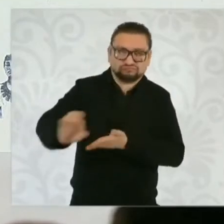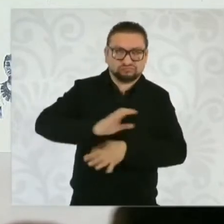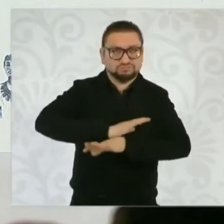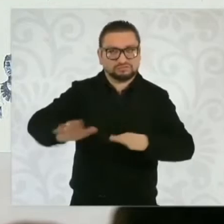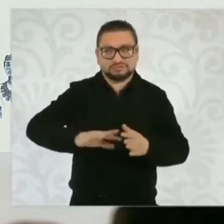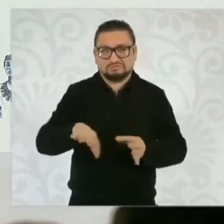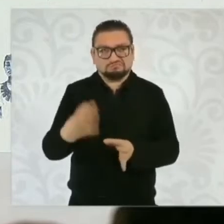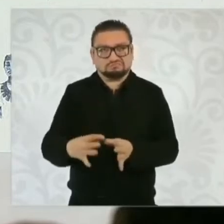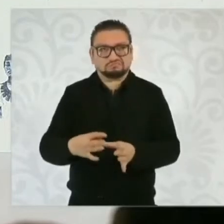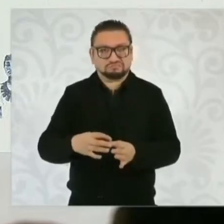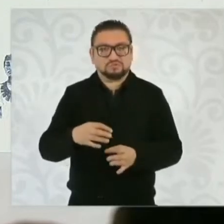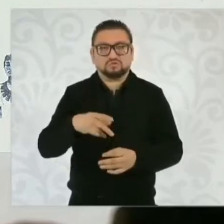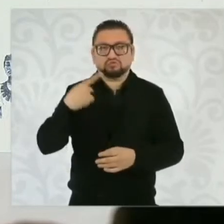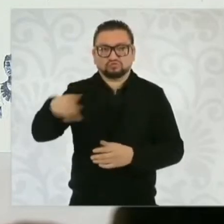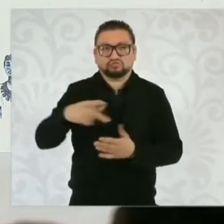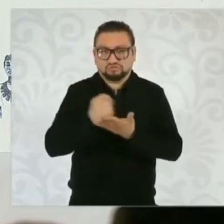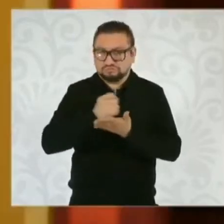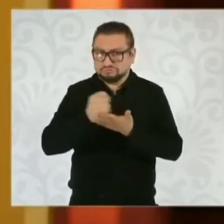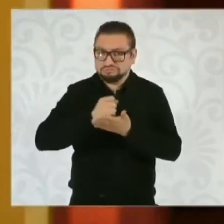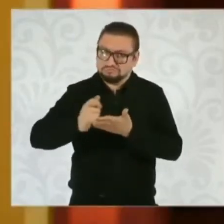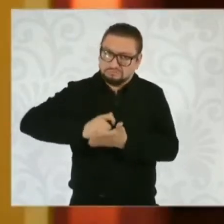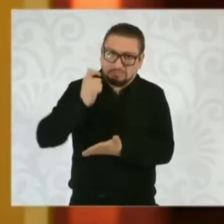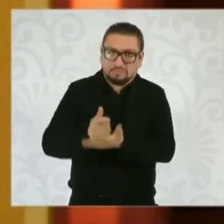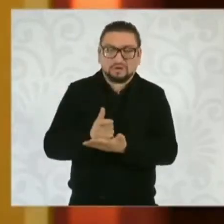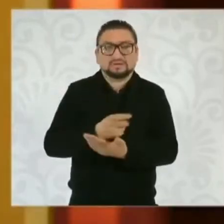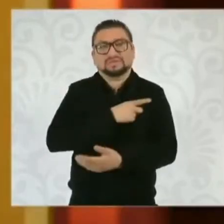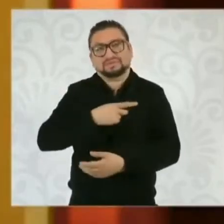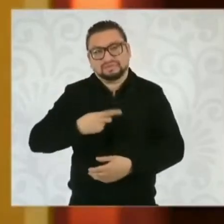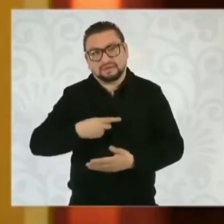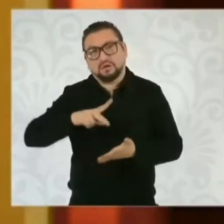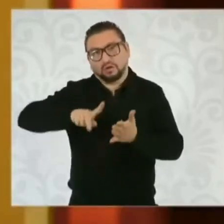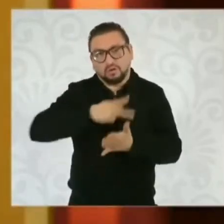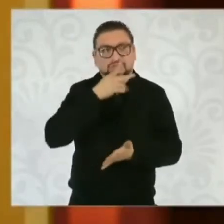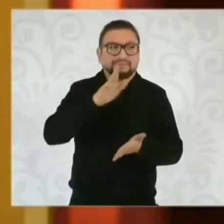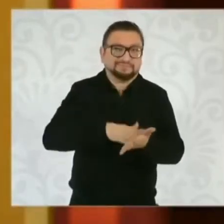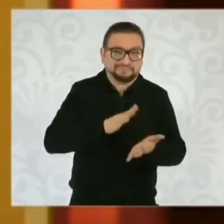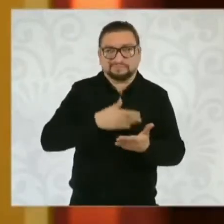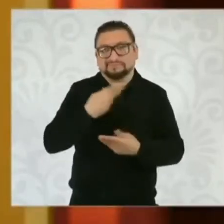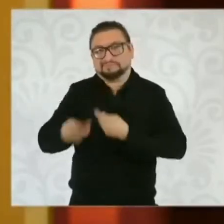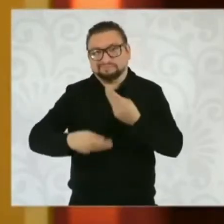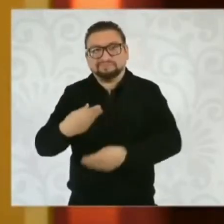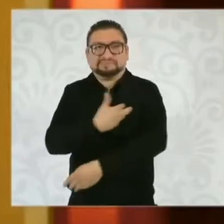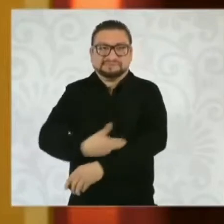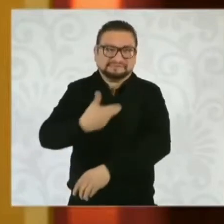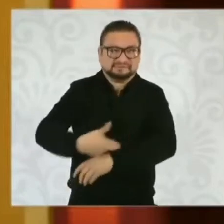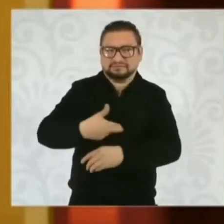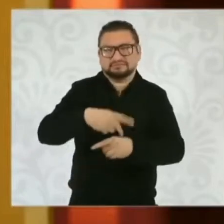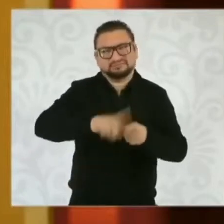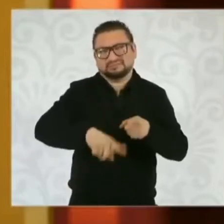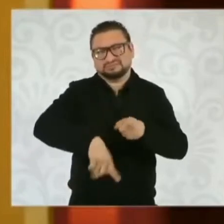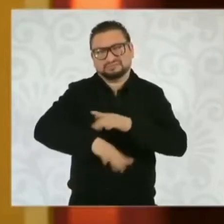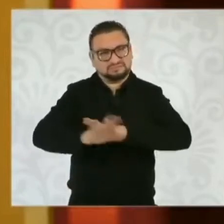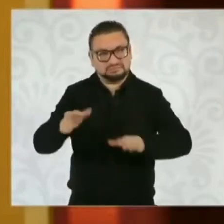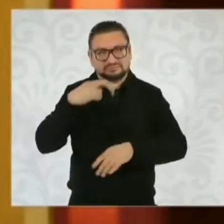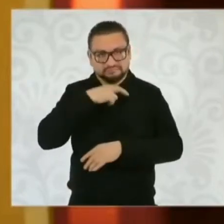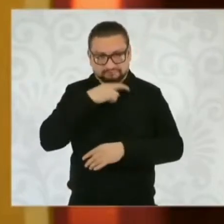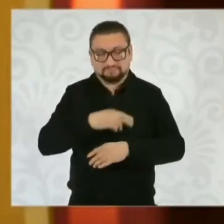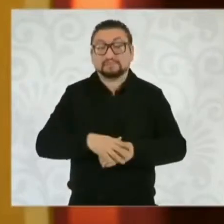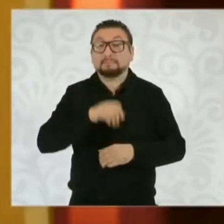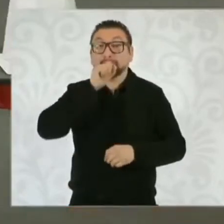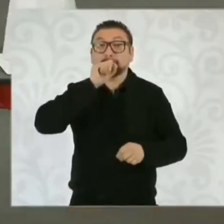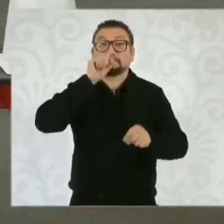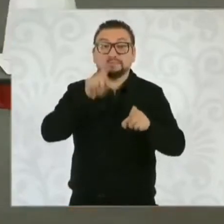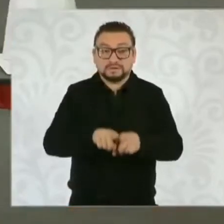trabajador su crédito, tiene que llevar otra vez sus papeles, un montón de cosas que vamos a quitar. Pero